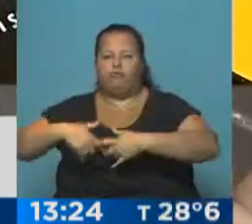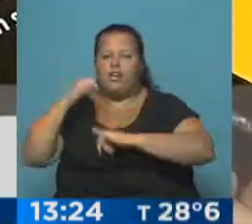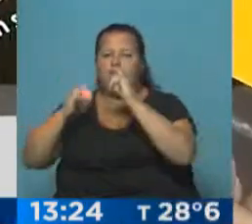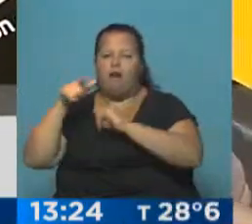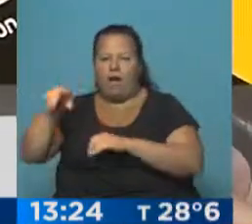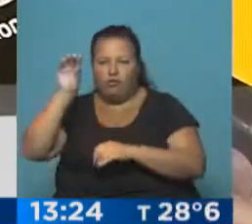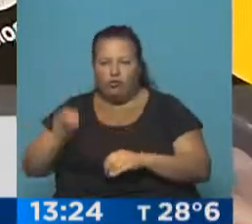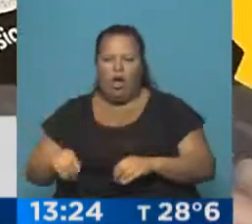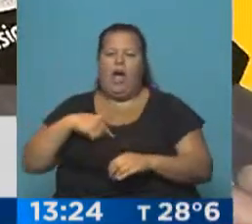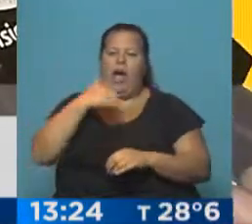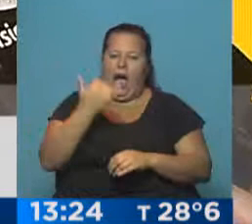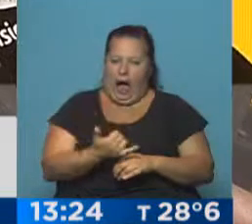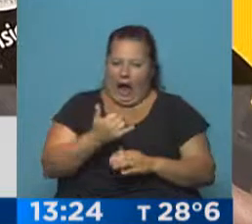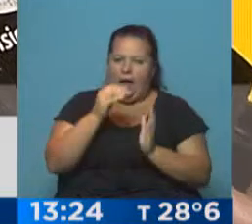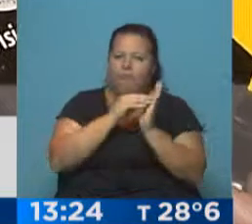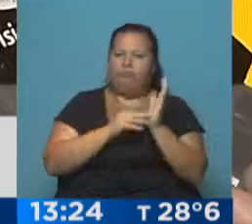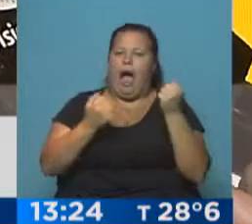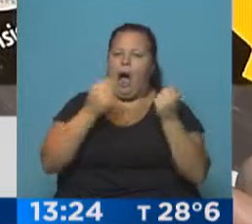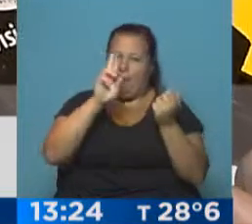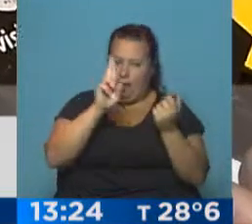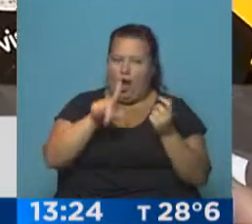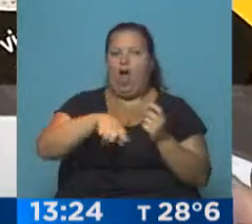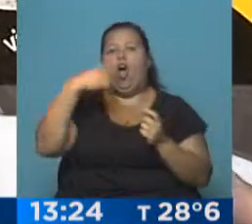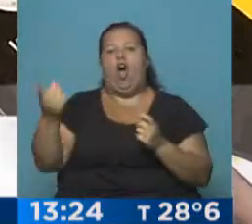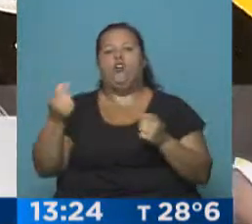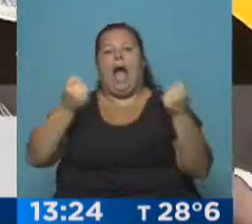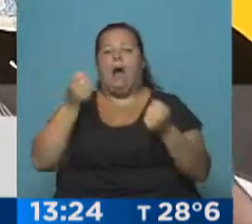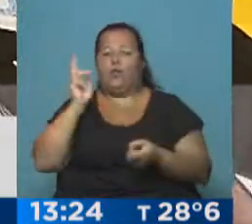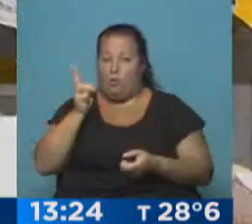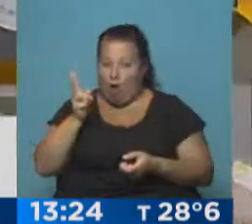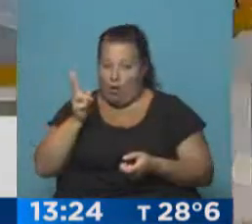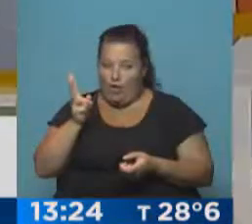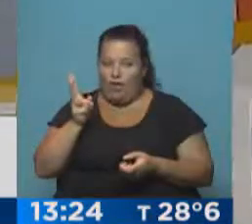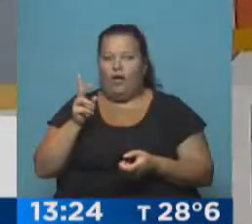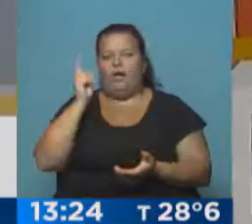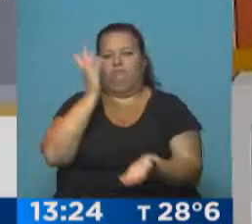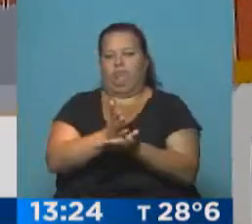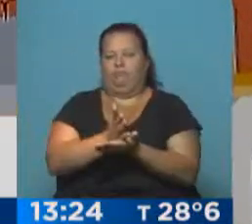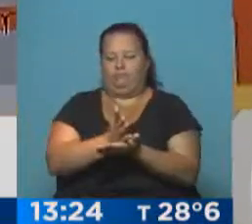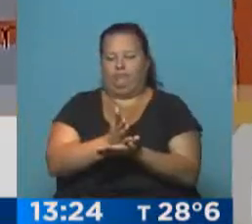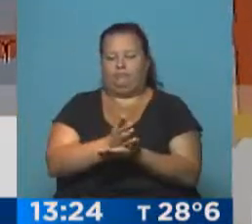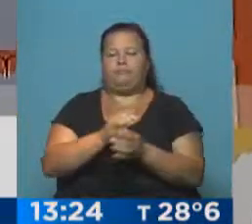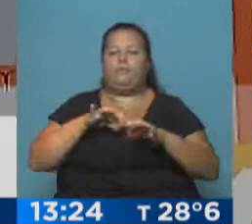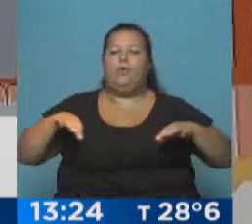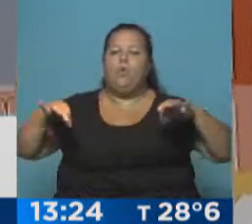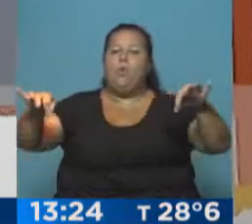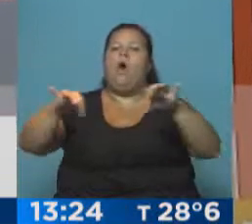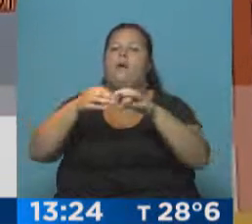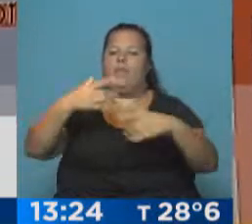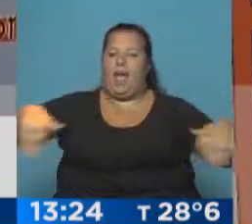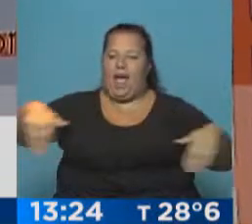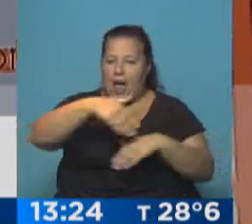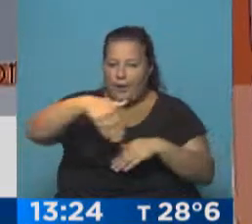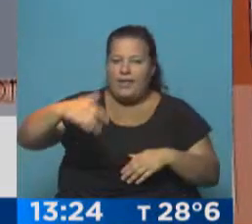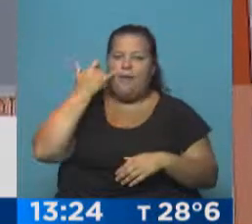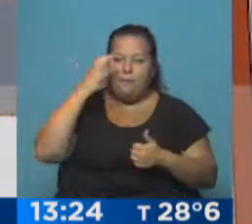nosotros tenemos registrados los vehículos autorizados y aquellos vehículos no autorizados se genera la infracción el perímetro abarca las avenidas